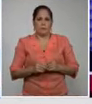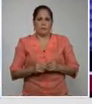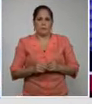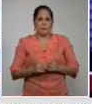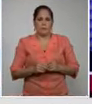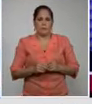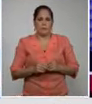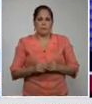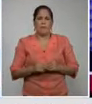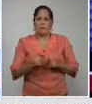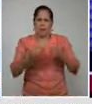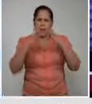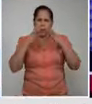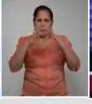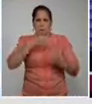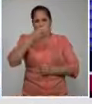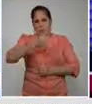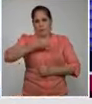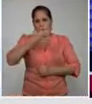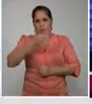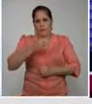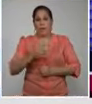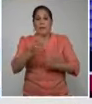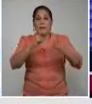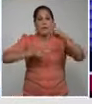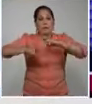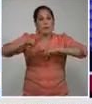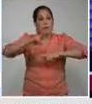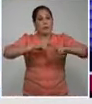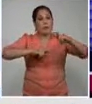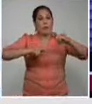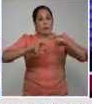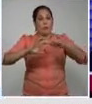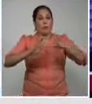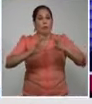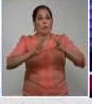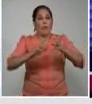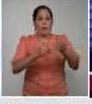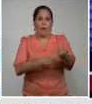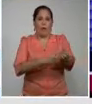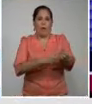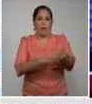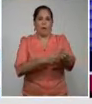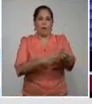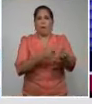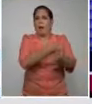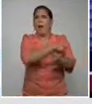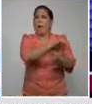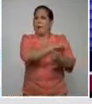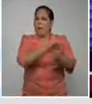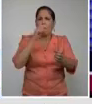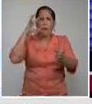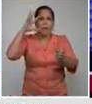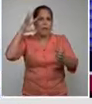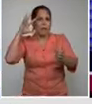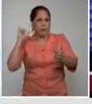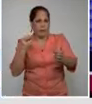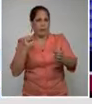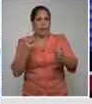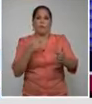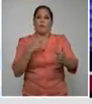Hay una cosa importante y es que este estudio ha sido diseñado con un diseño adaptativo, un poco para que la población entienda, es que vamos a hacer